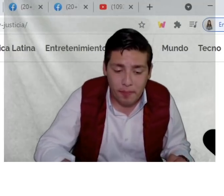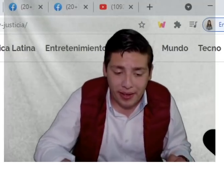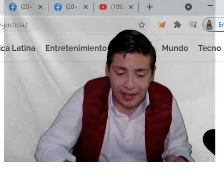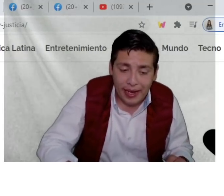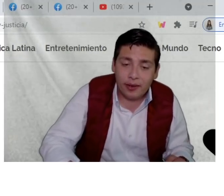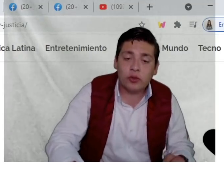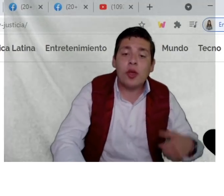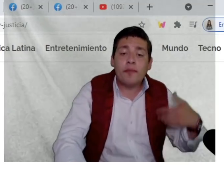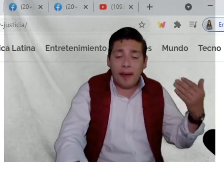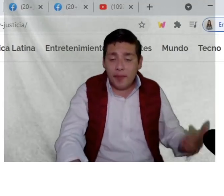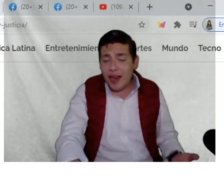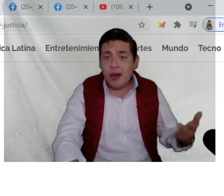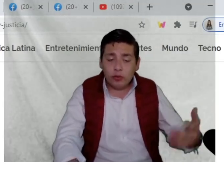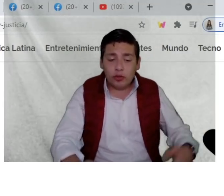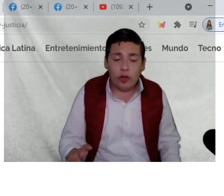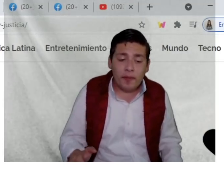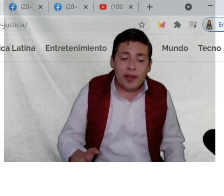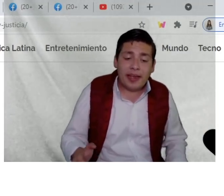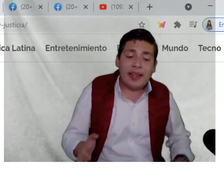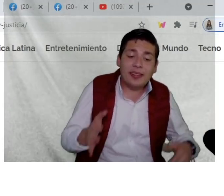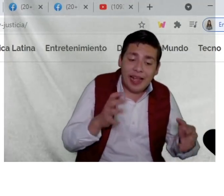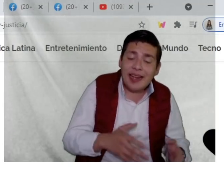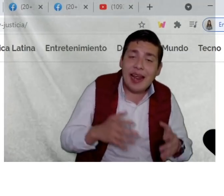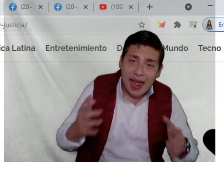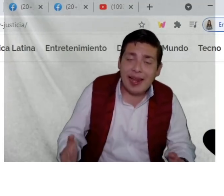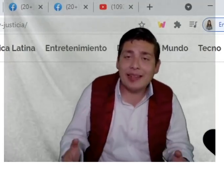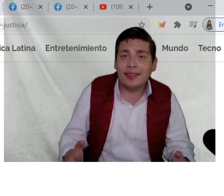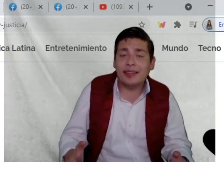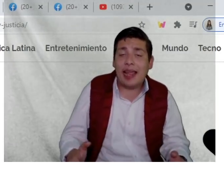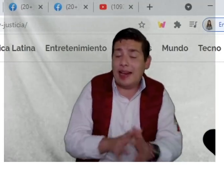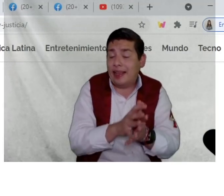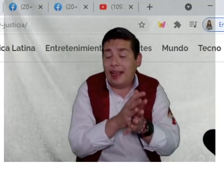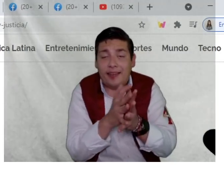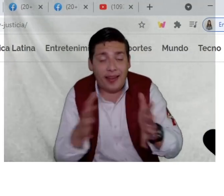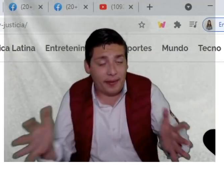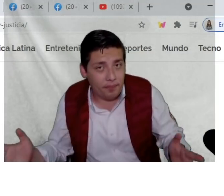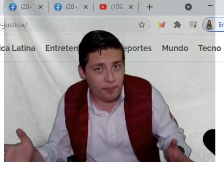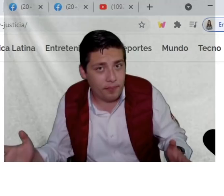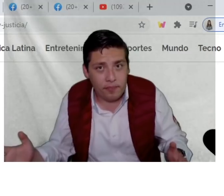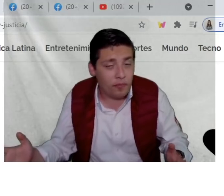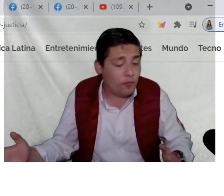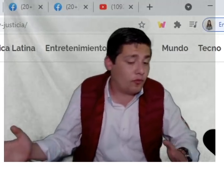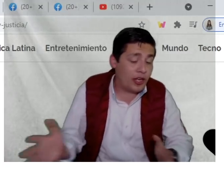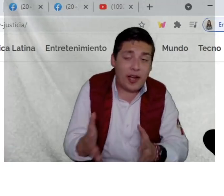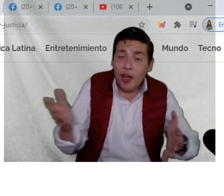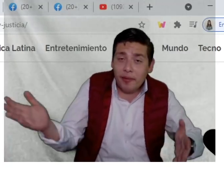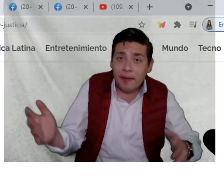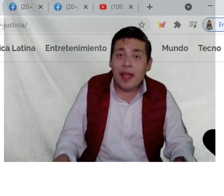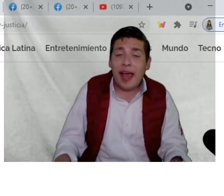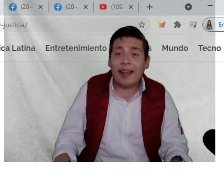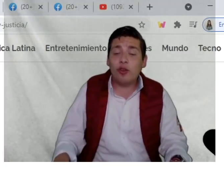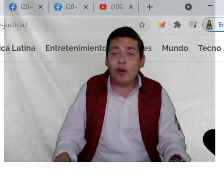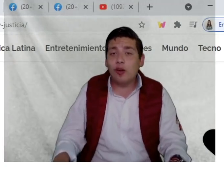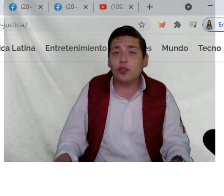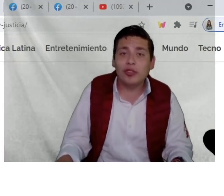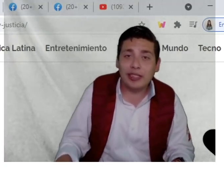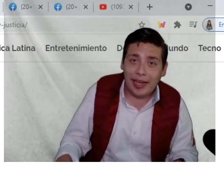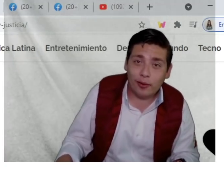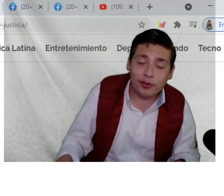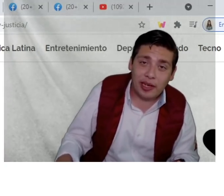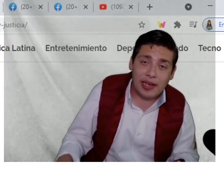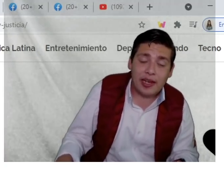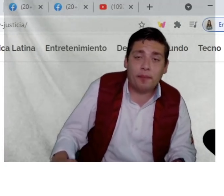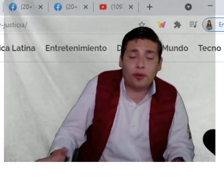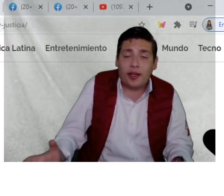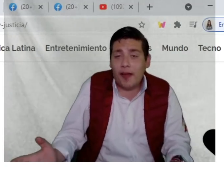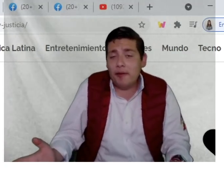los mexicanos. También anunció que está en análisis el que se renueve a todos los